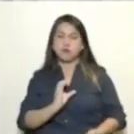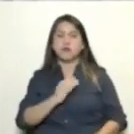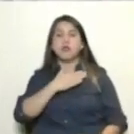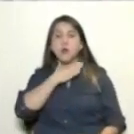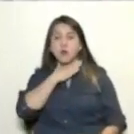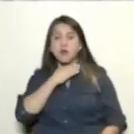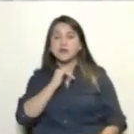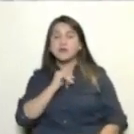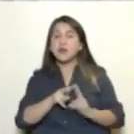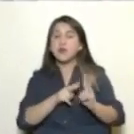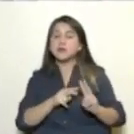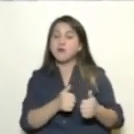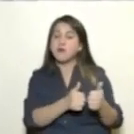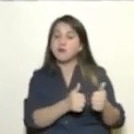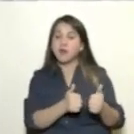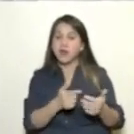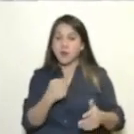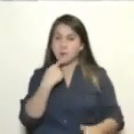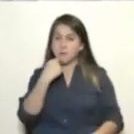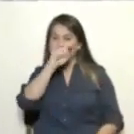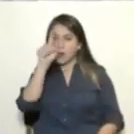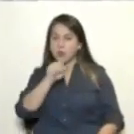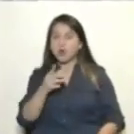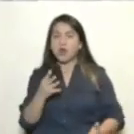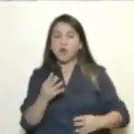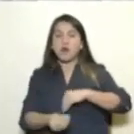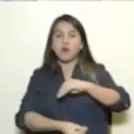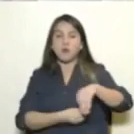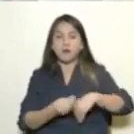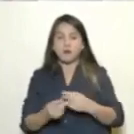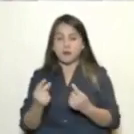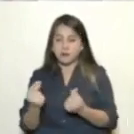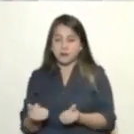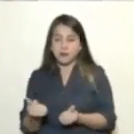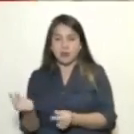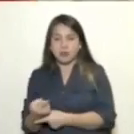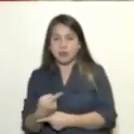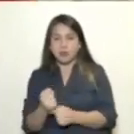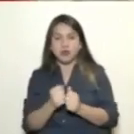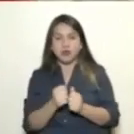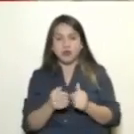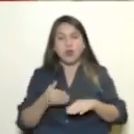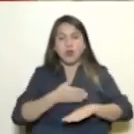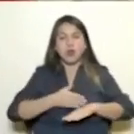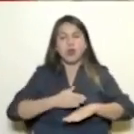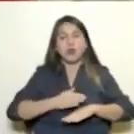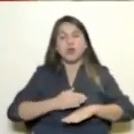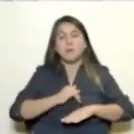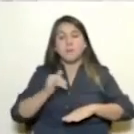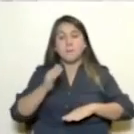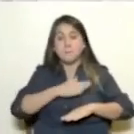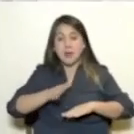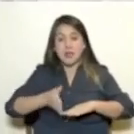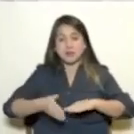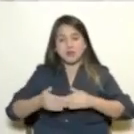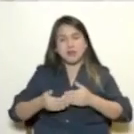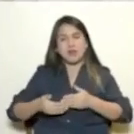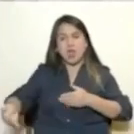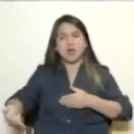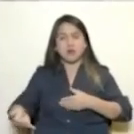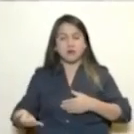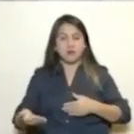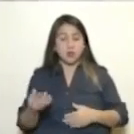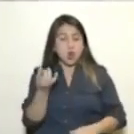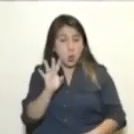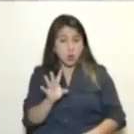bien. Y ahí viene la pregunta, ¿cómo combina lo inmediato con el largo plazo? Esa es la pregunta. ¿Qué es lo que yo digo? Mire usted, señor, lo único